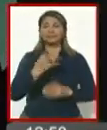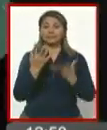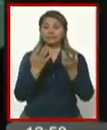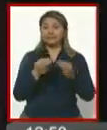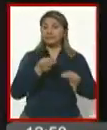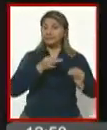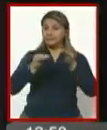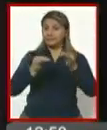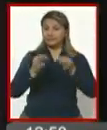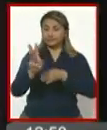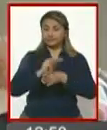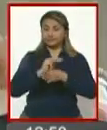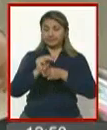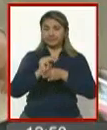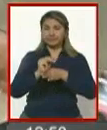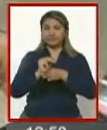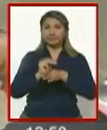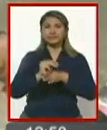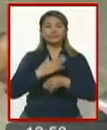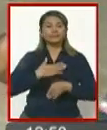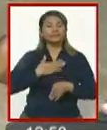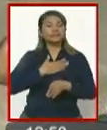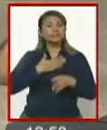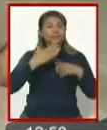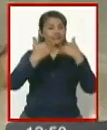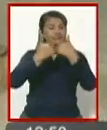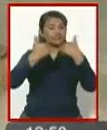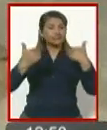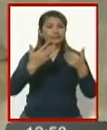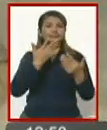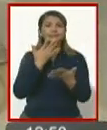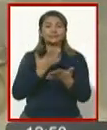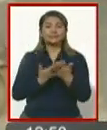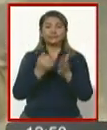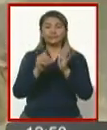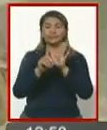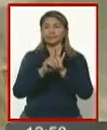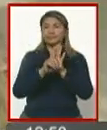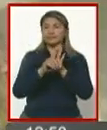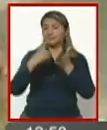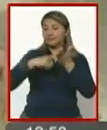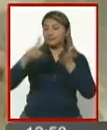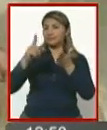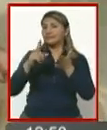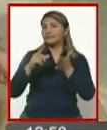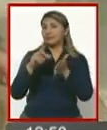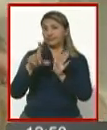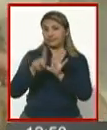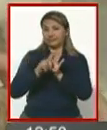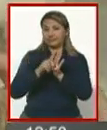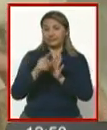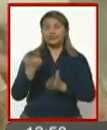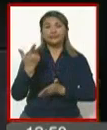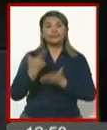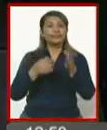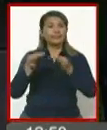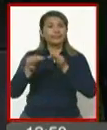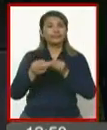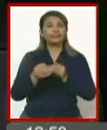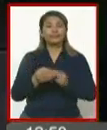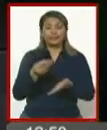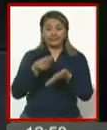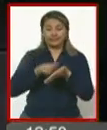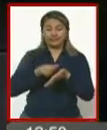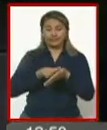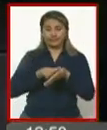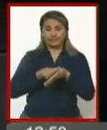queremos decirles al ministro que por favor, aparte de que la aprueben la ley o no la aprueben la ley, aquí lo que hay que asignar es